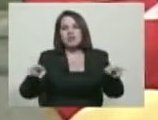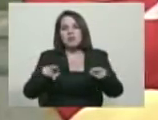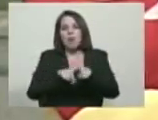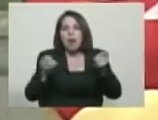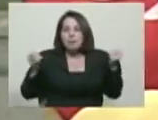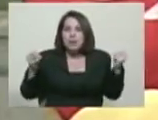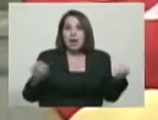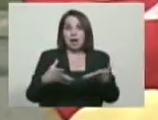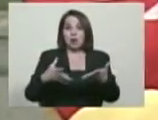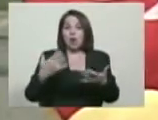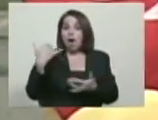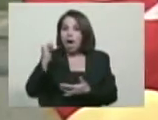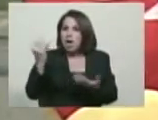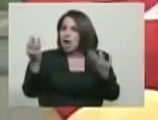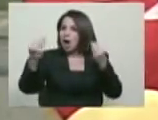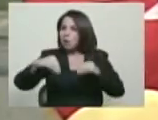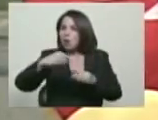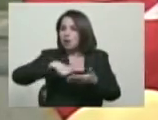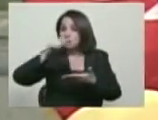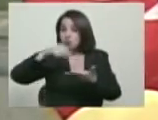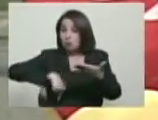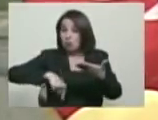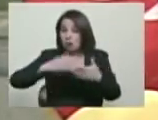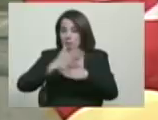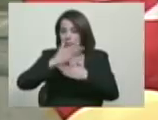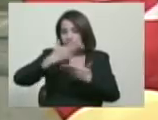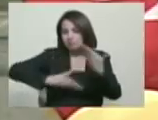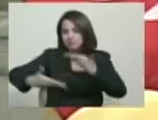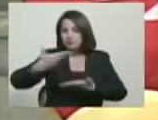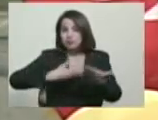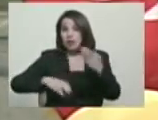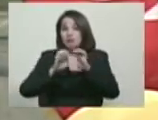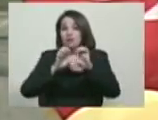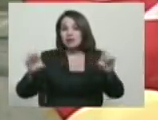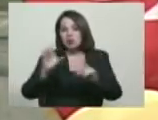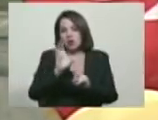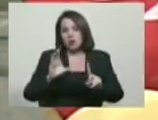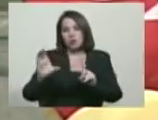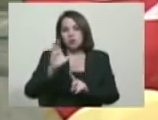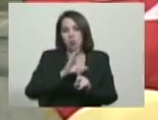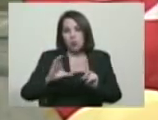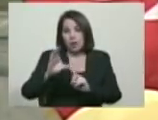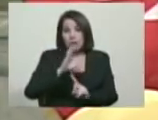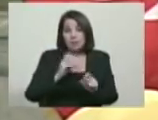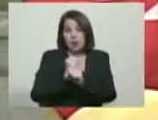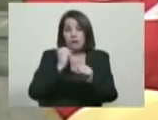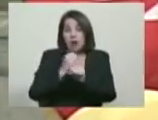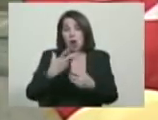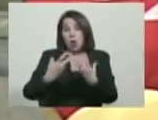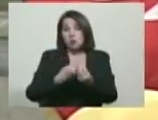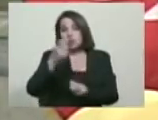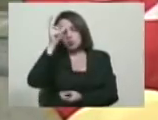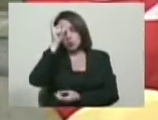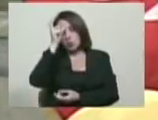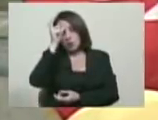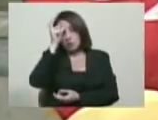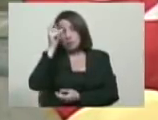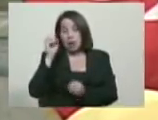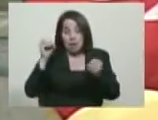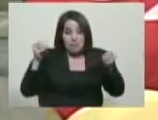hemos firmado un acuerdo para la cooperación en el campo educativo y cultural. Venezuela ha hecho un milagro en